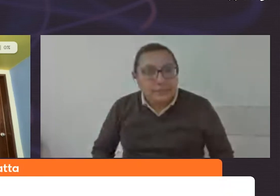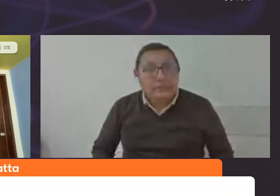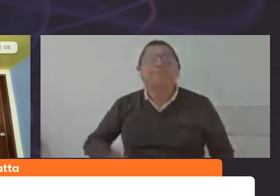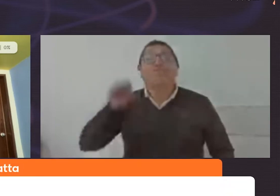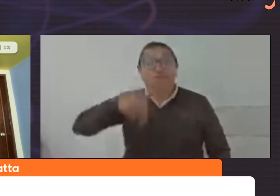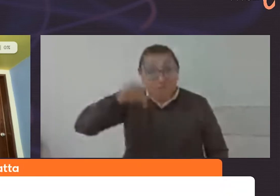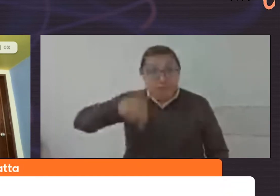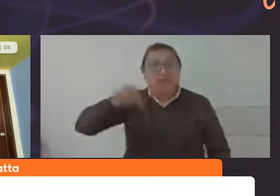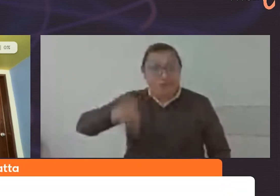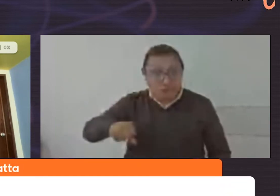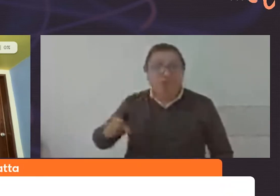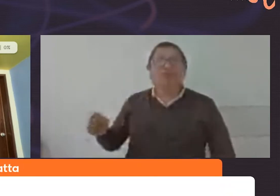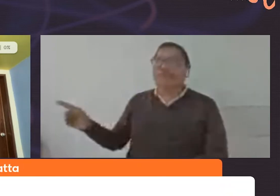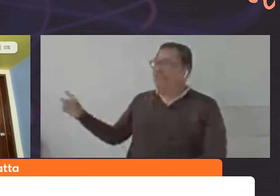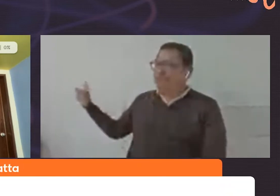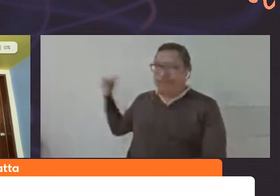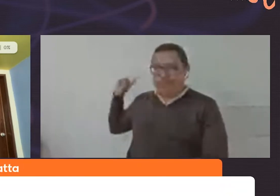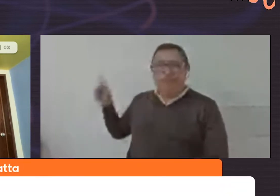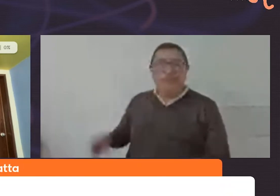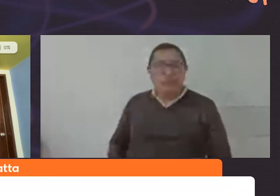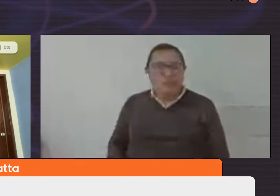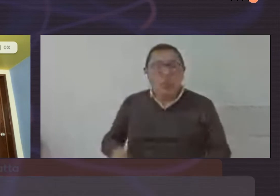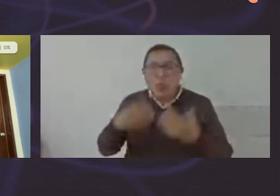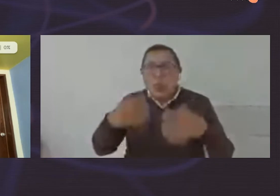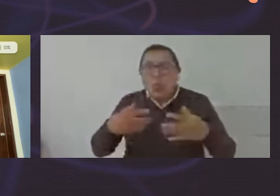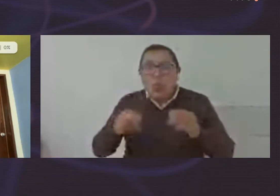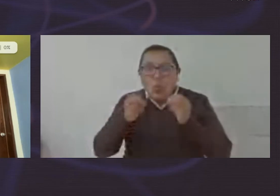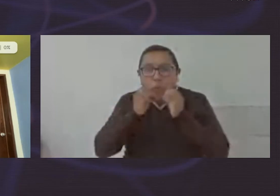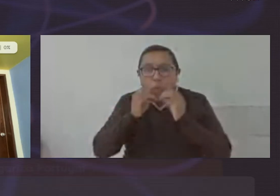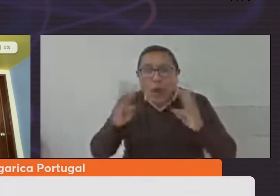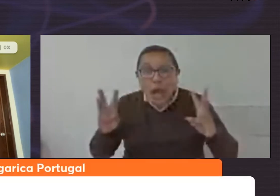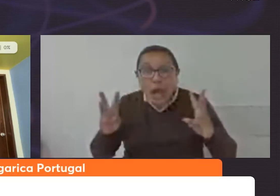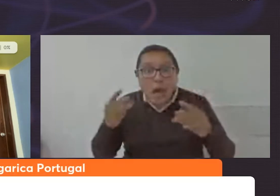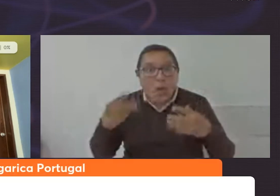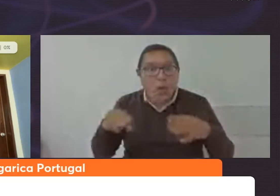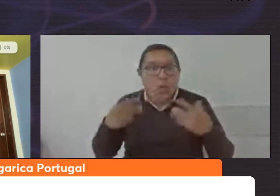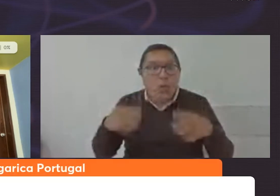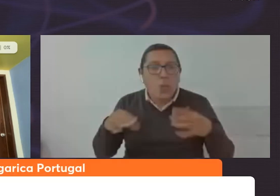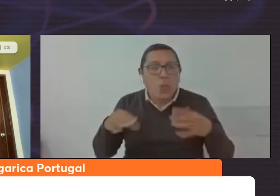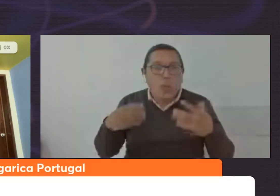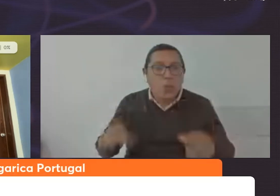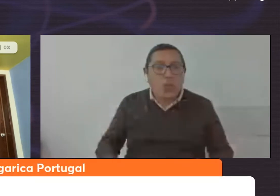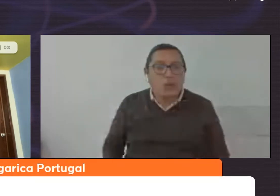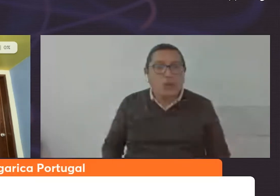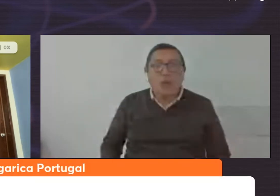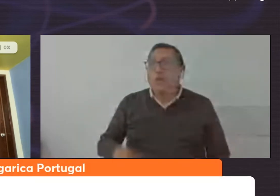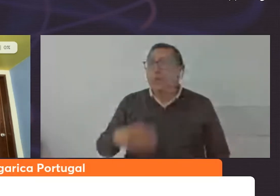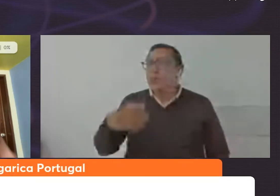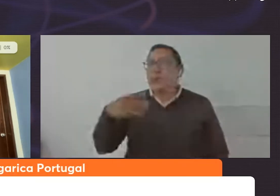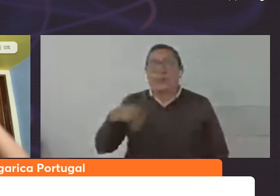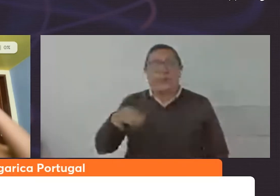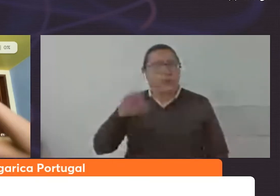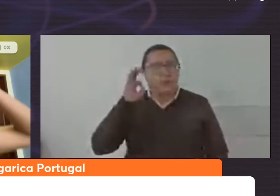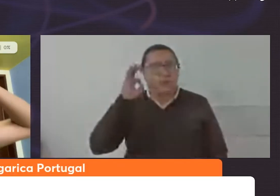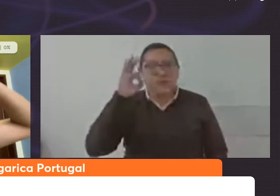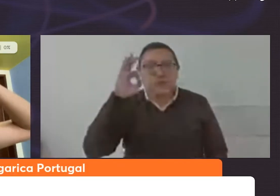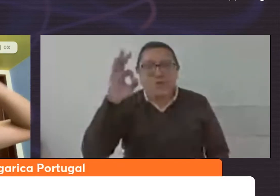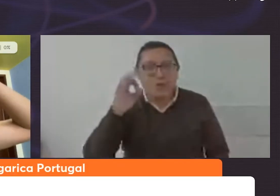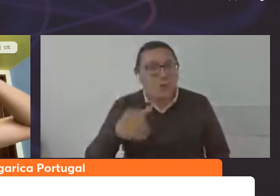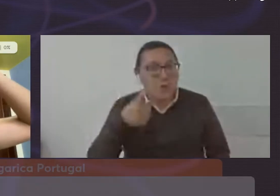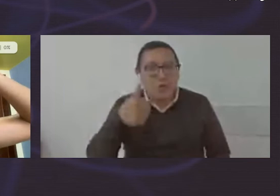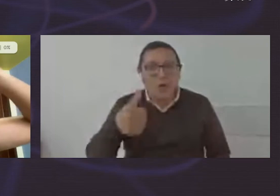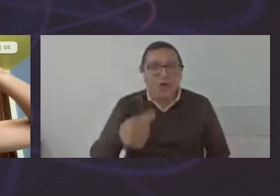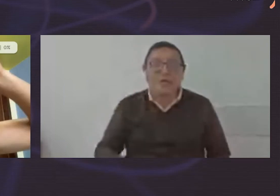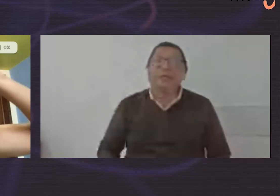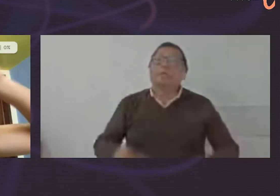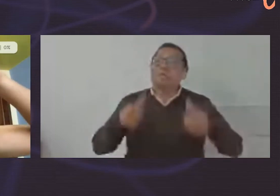Alejandro. Maida, wow. ¿Quién más, Teresa? Sí, increíble, súper. Bien,